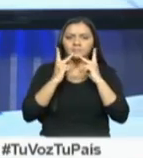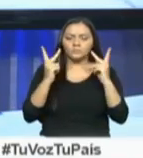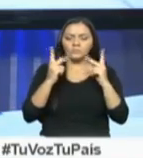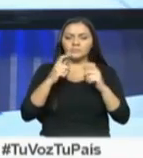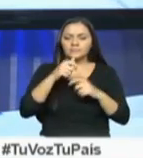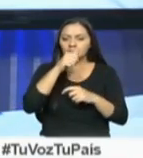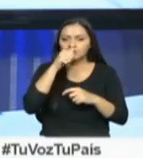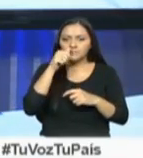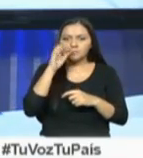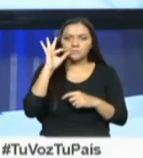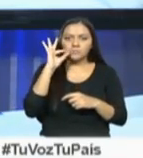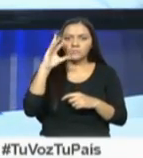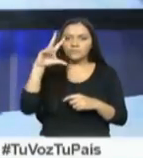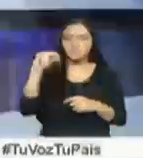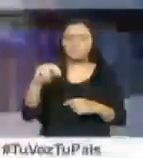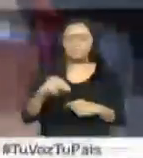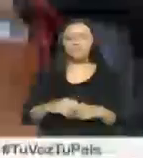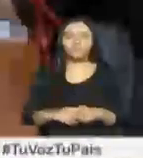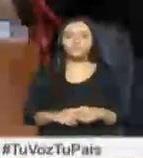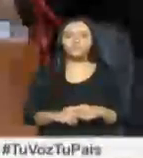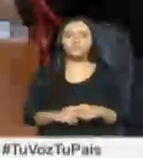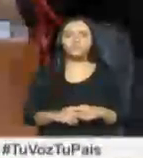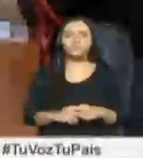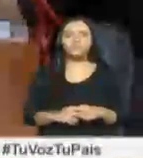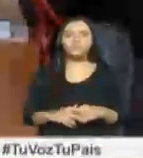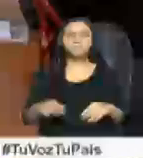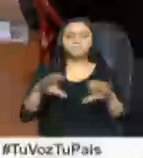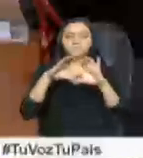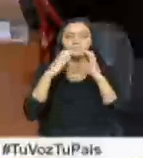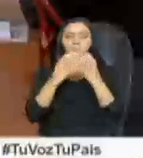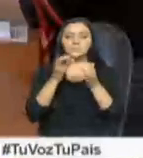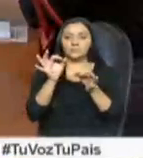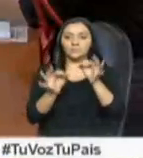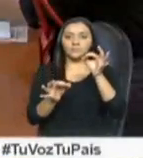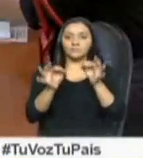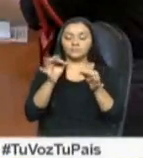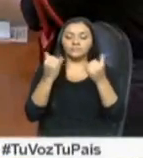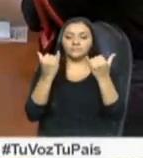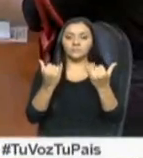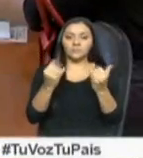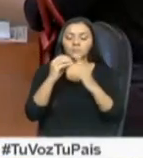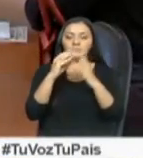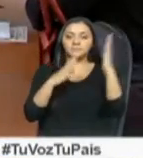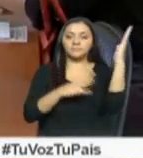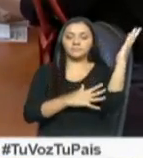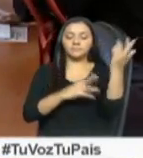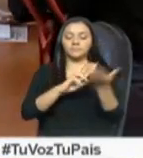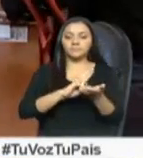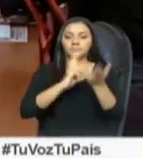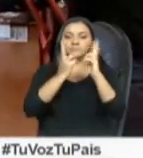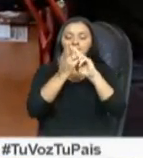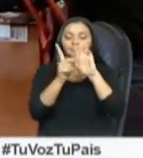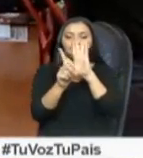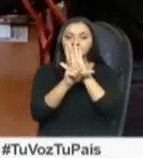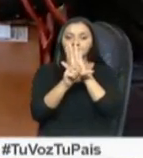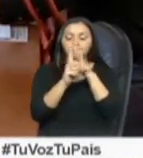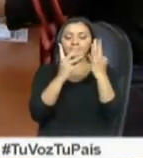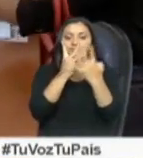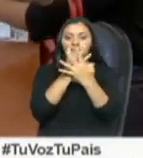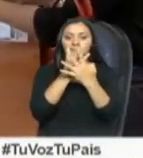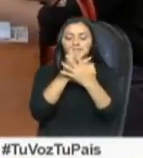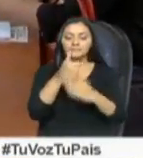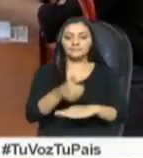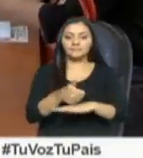consumo de alcohol y drogas. La Comisión de Justicia abocó conocimiento del proyecto de reformas al Código Orgánico Integral Penal de autoría